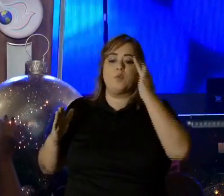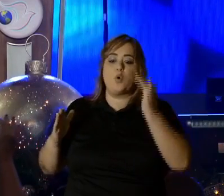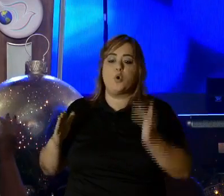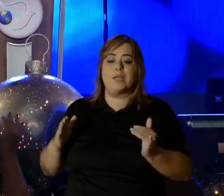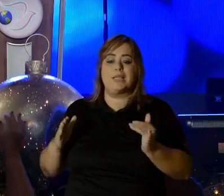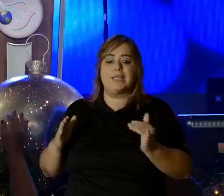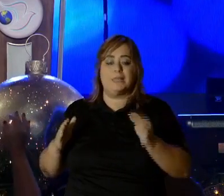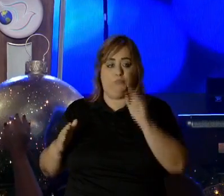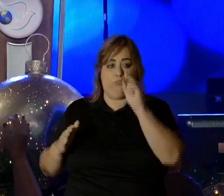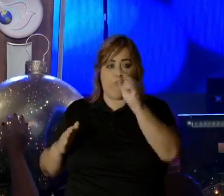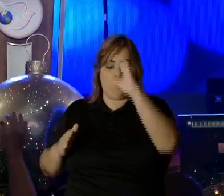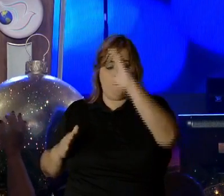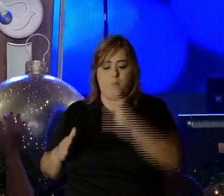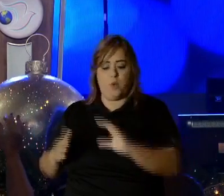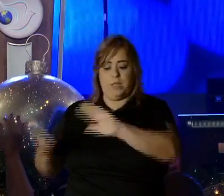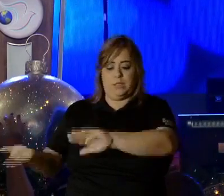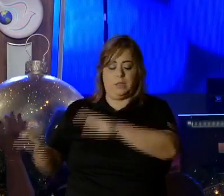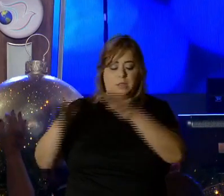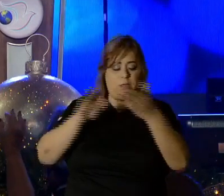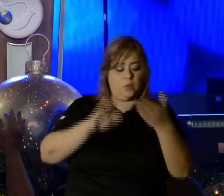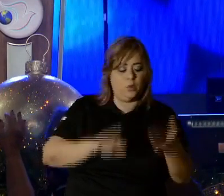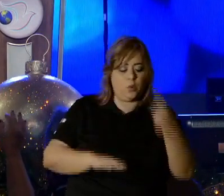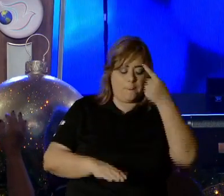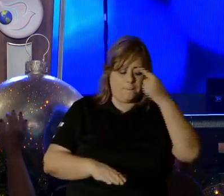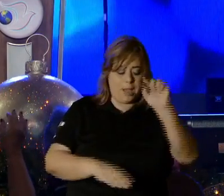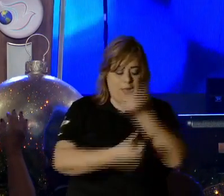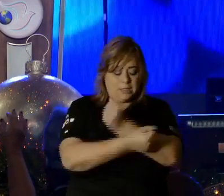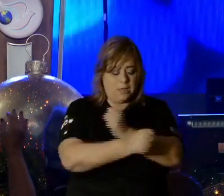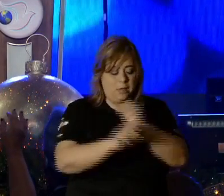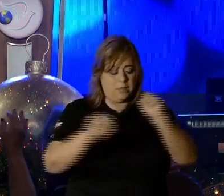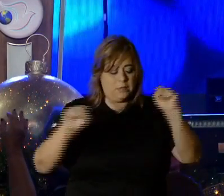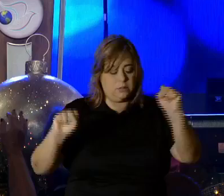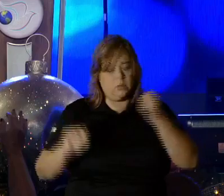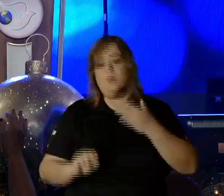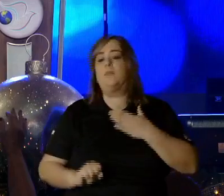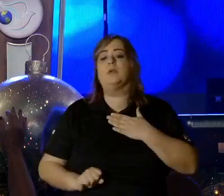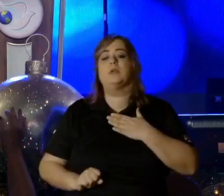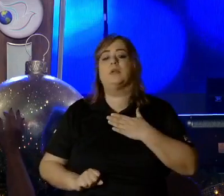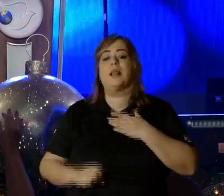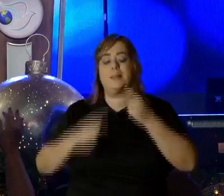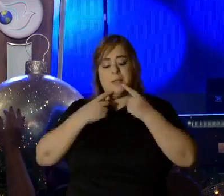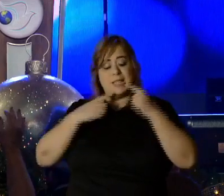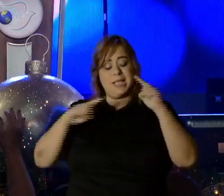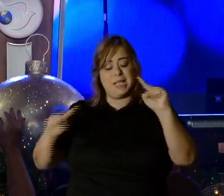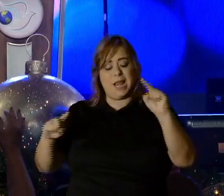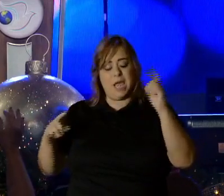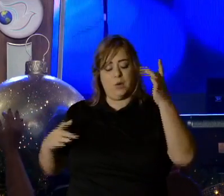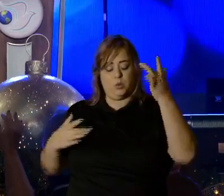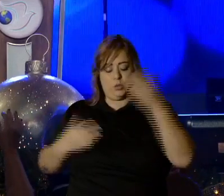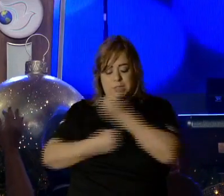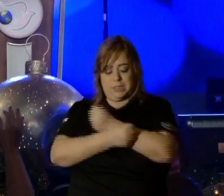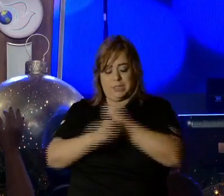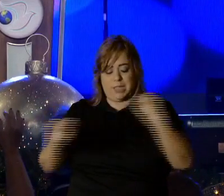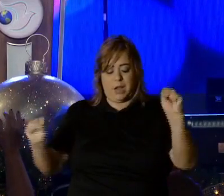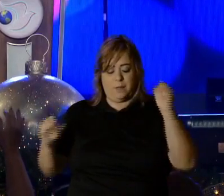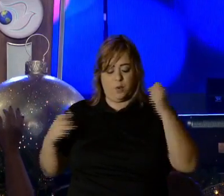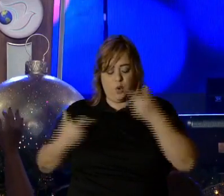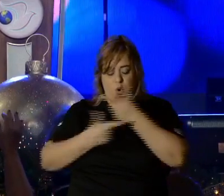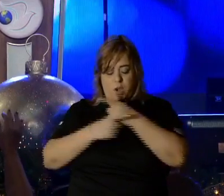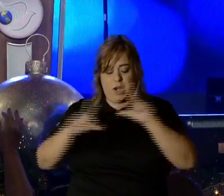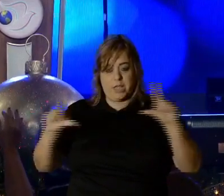tu vida para salvarme a mí. Me declaro salvo, me declaro